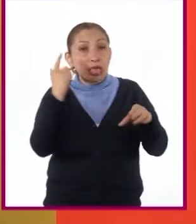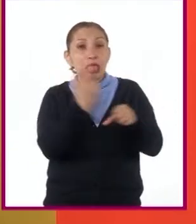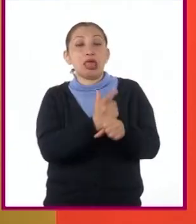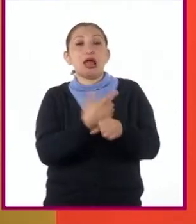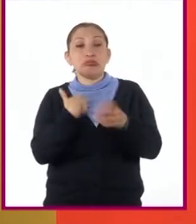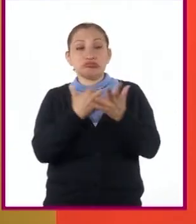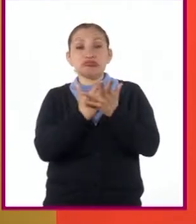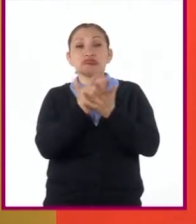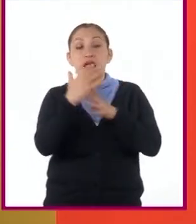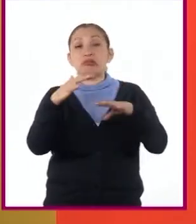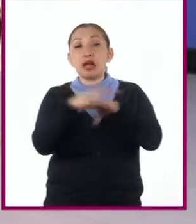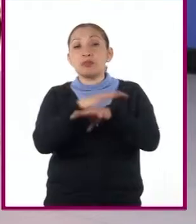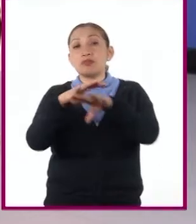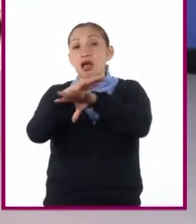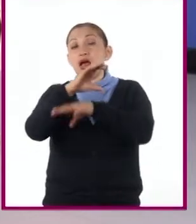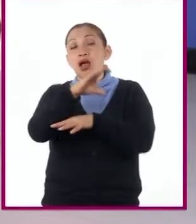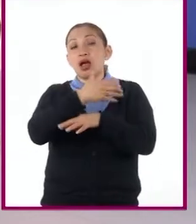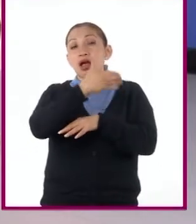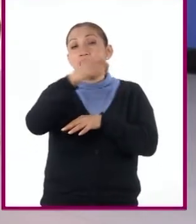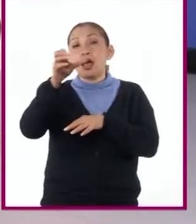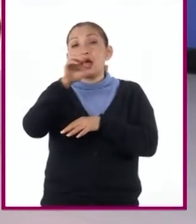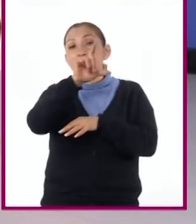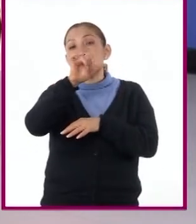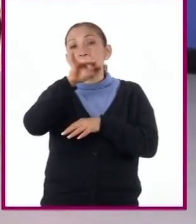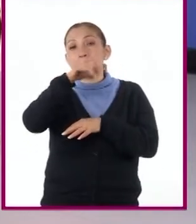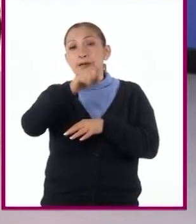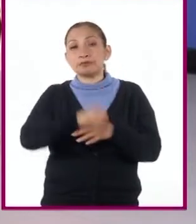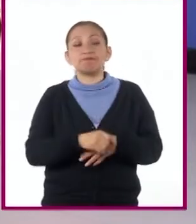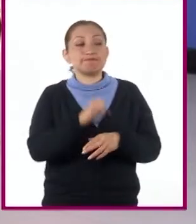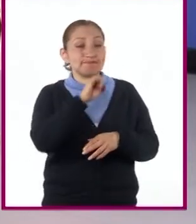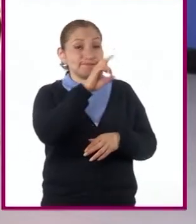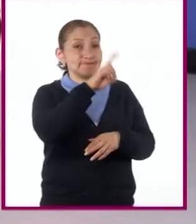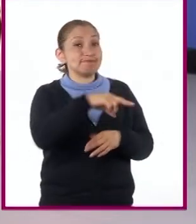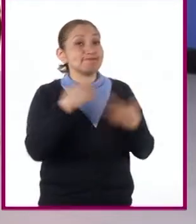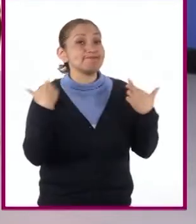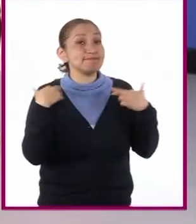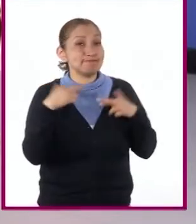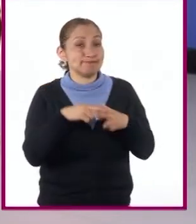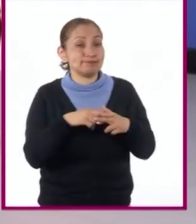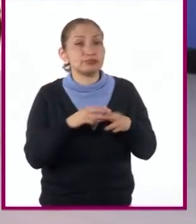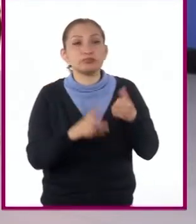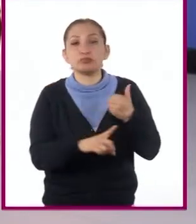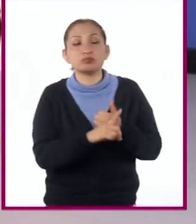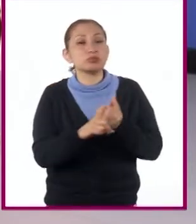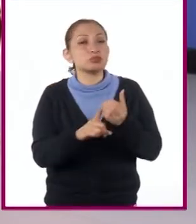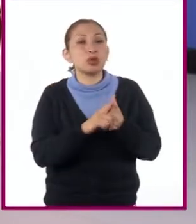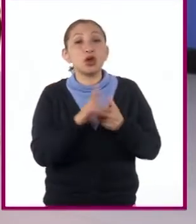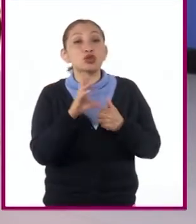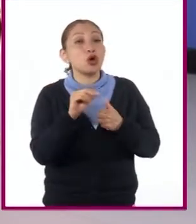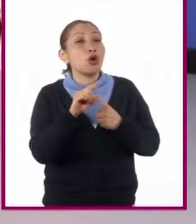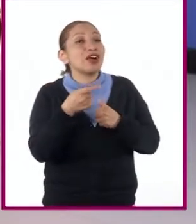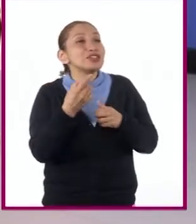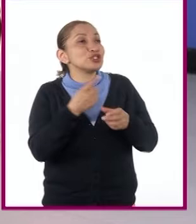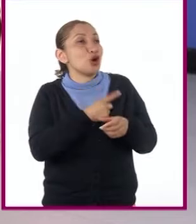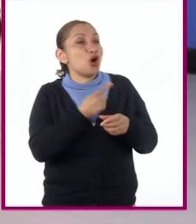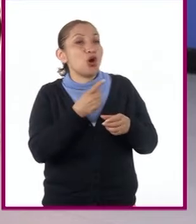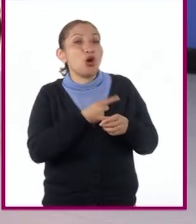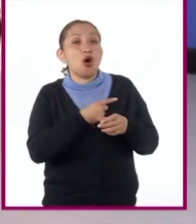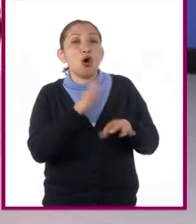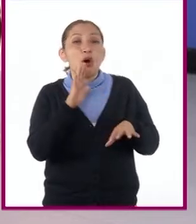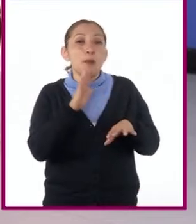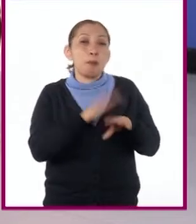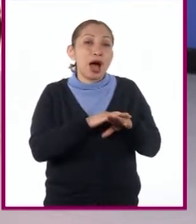están alterando los climas. Así es, profesor José Manuel. Y el problema no es el hecho del aumento